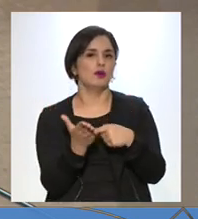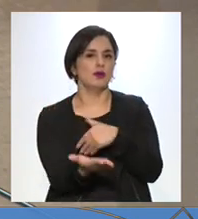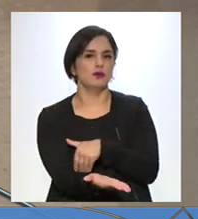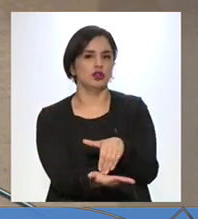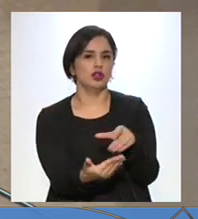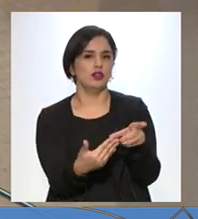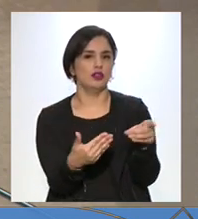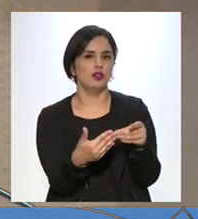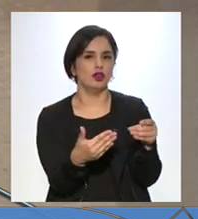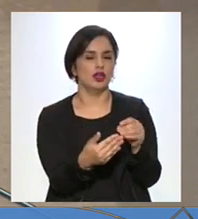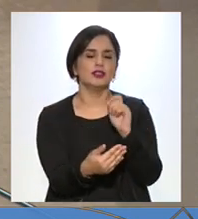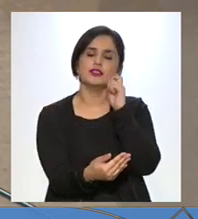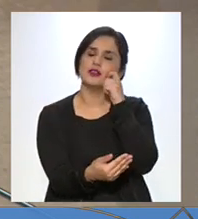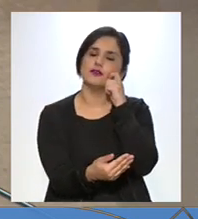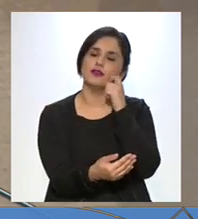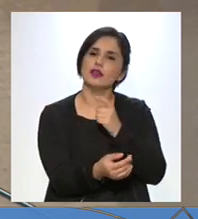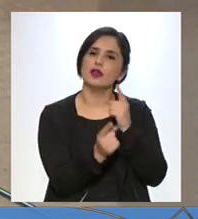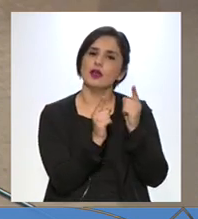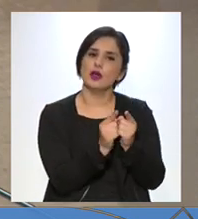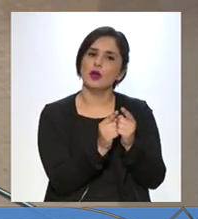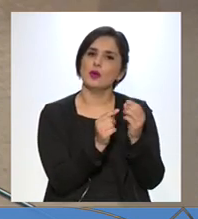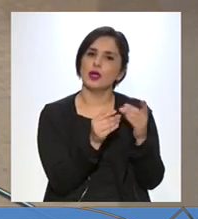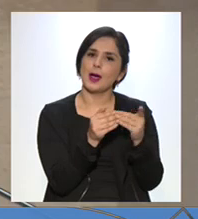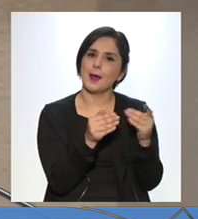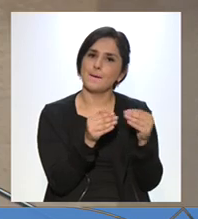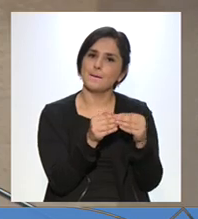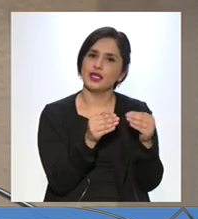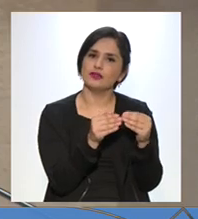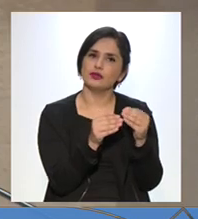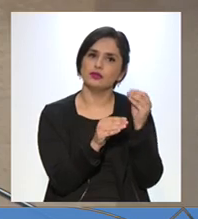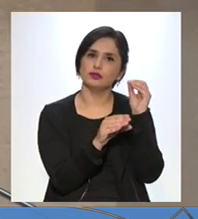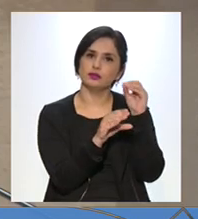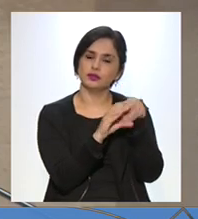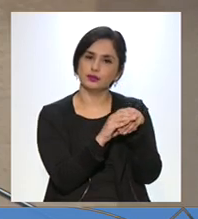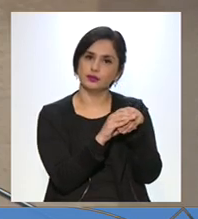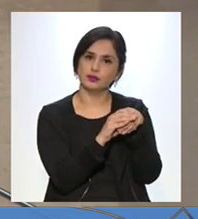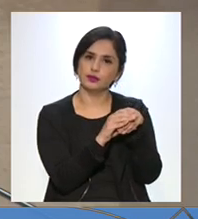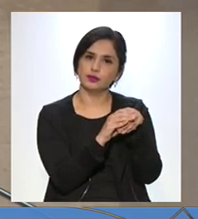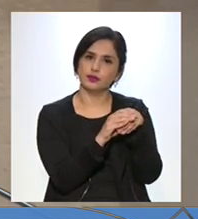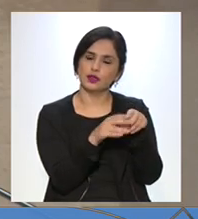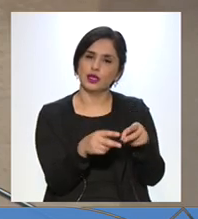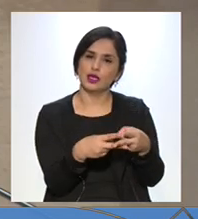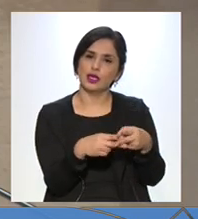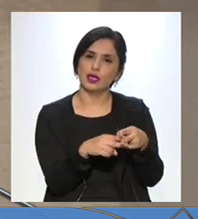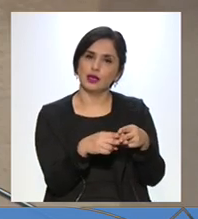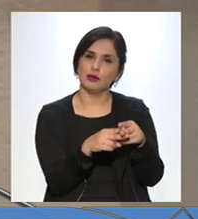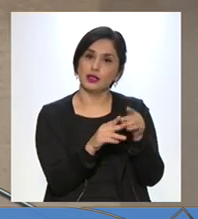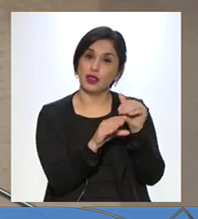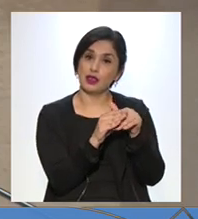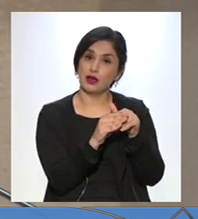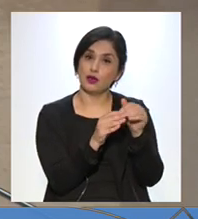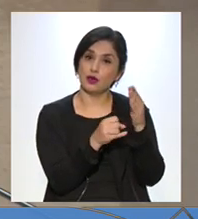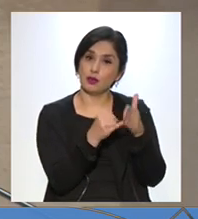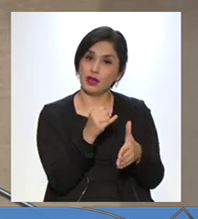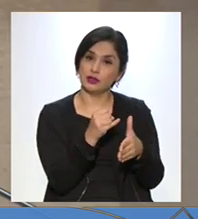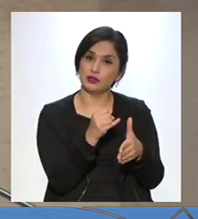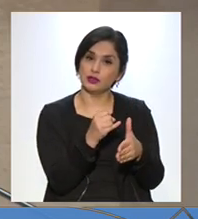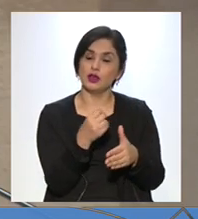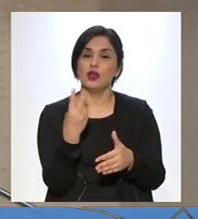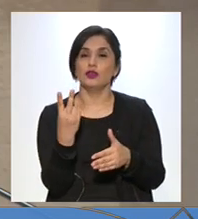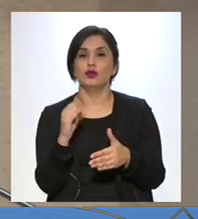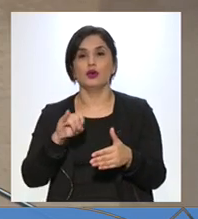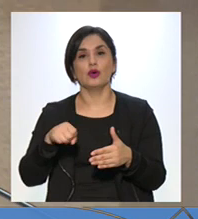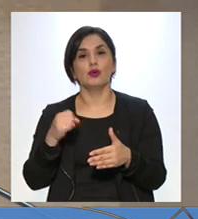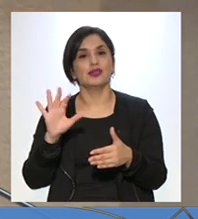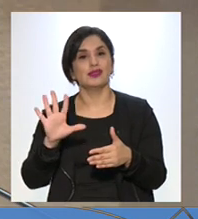que por cada peso depositado en instrumentos de ahorro de más largo plazo, 2,5 pesos se